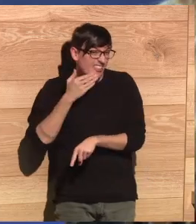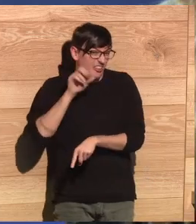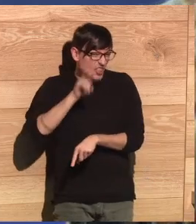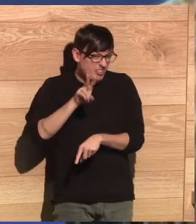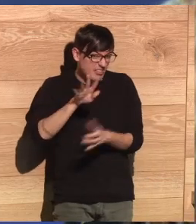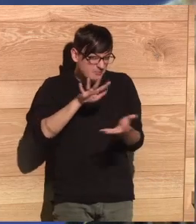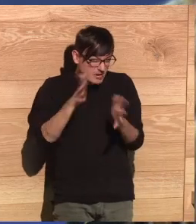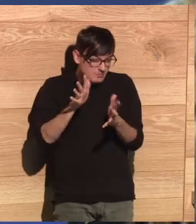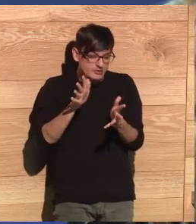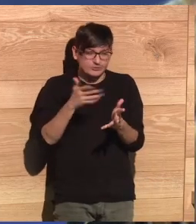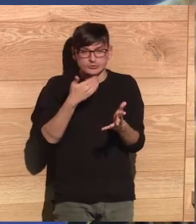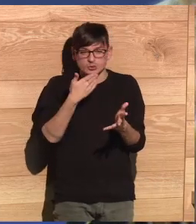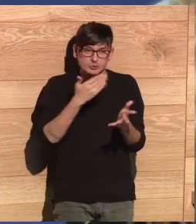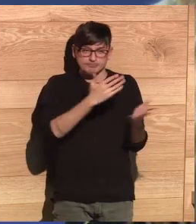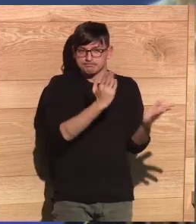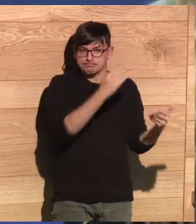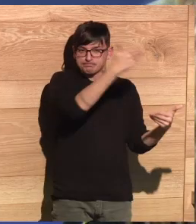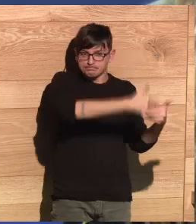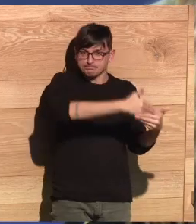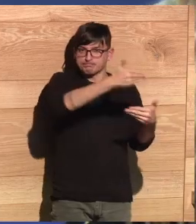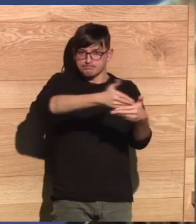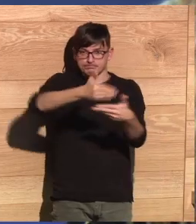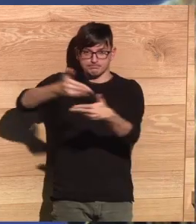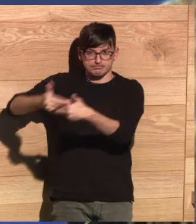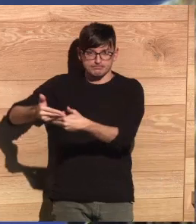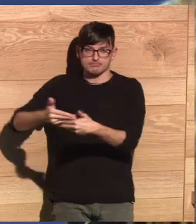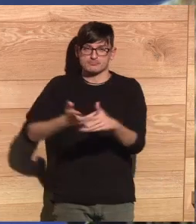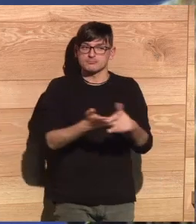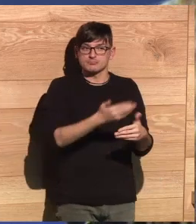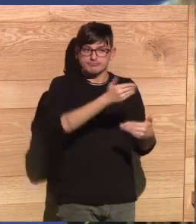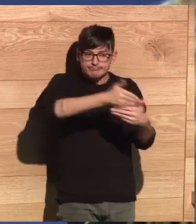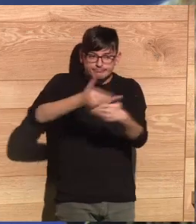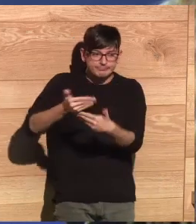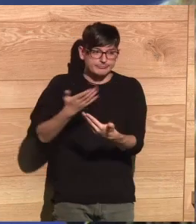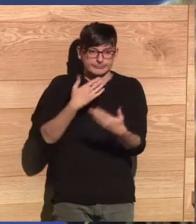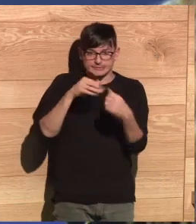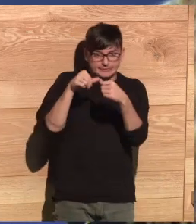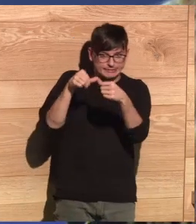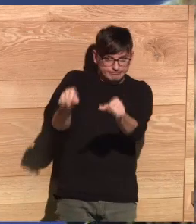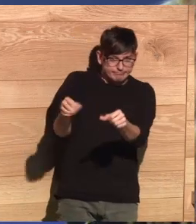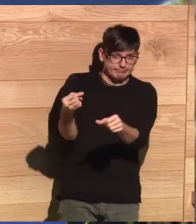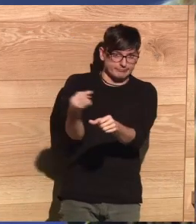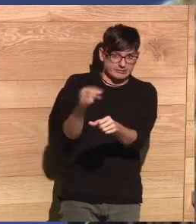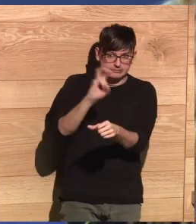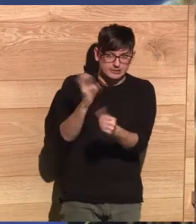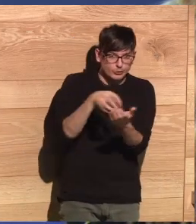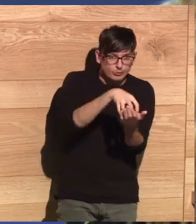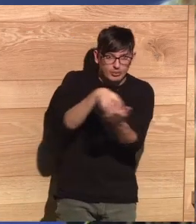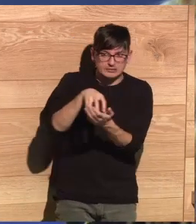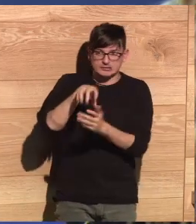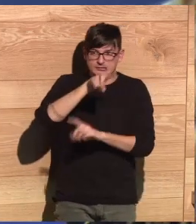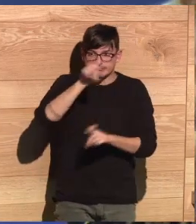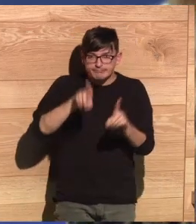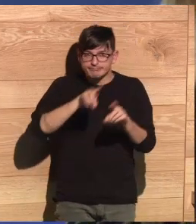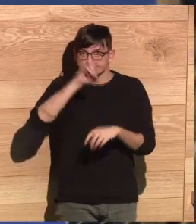alguna razón se van cerrando puertas, van apareciendo limitaciones, van apareciendo estereotipos, van apareciendo dudas.